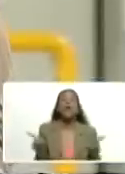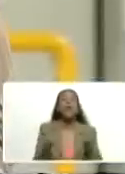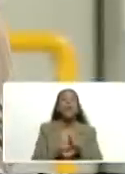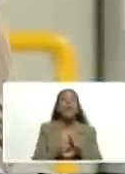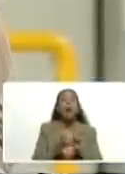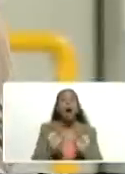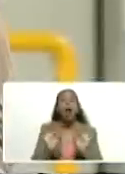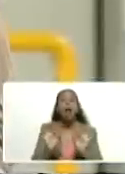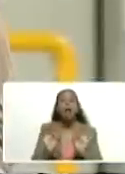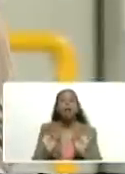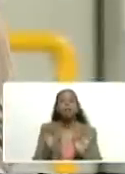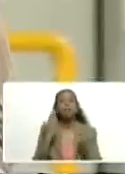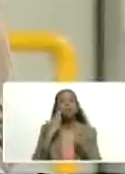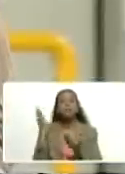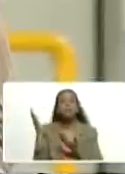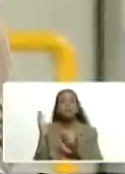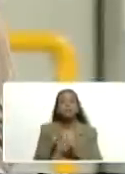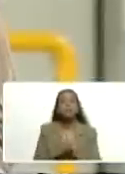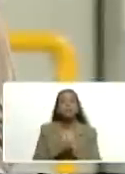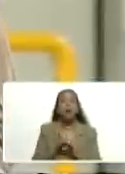Igualmente,